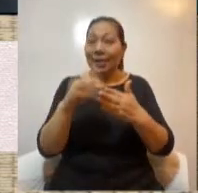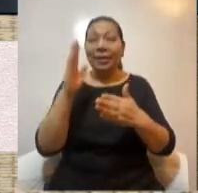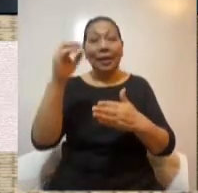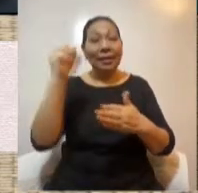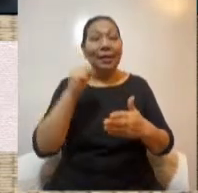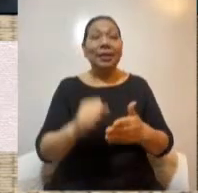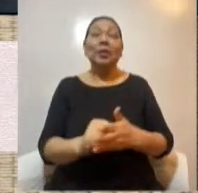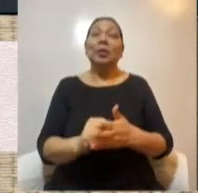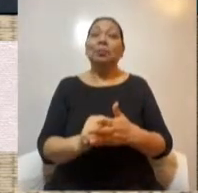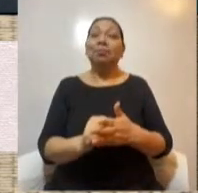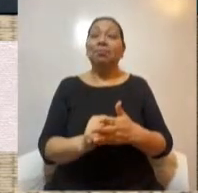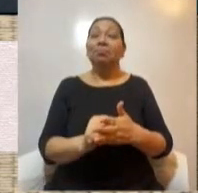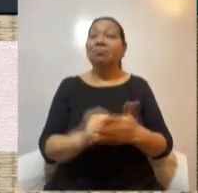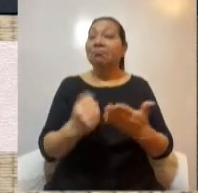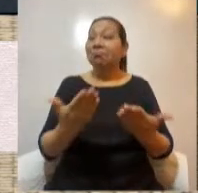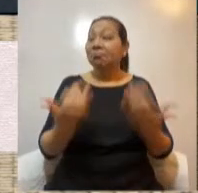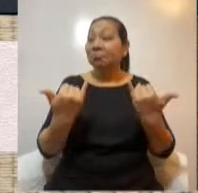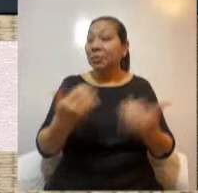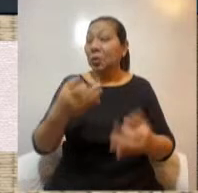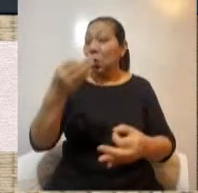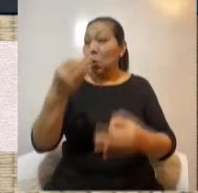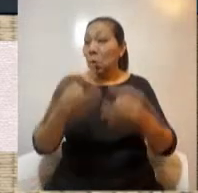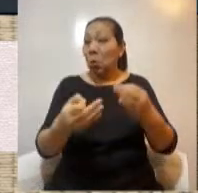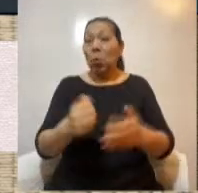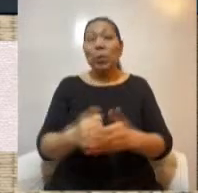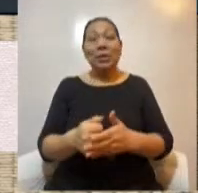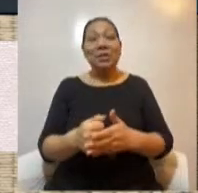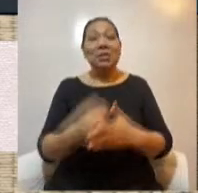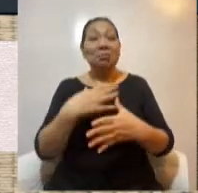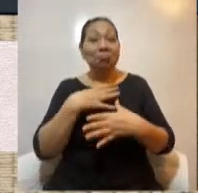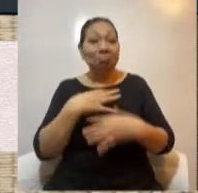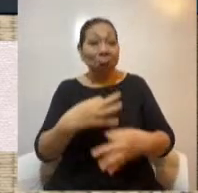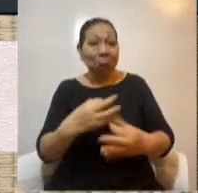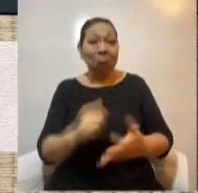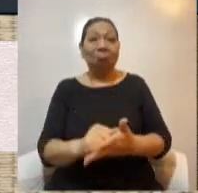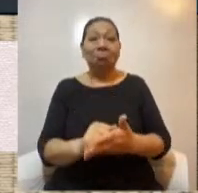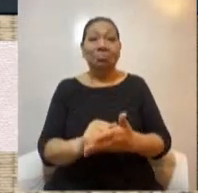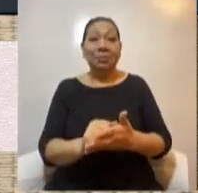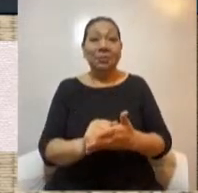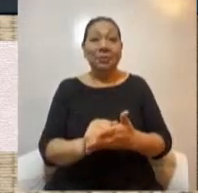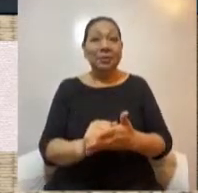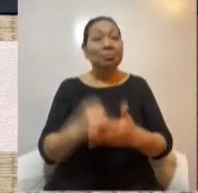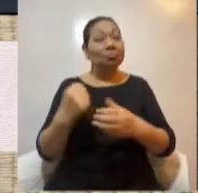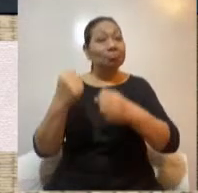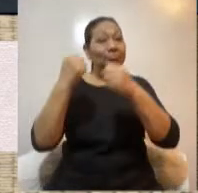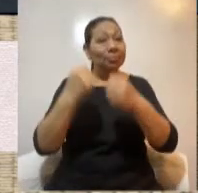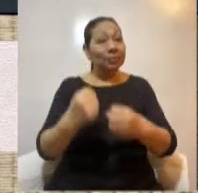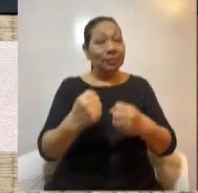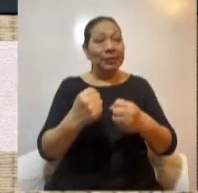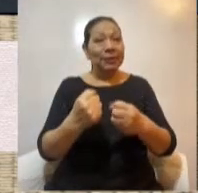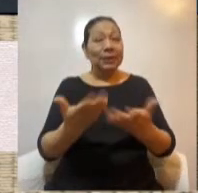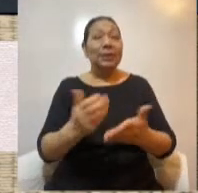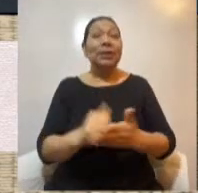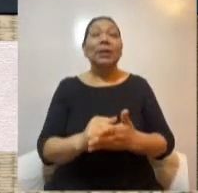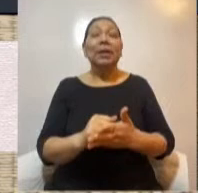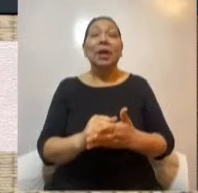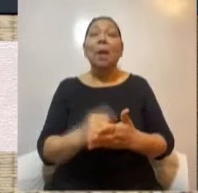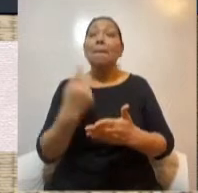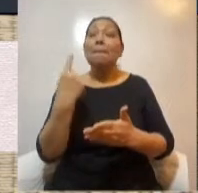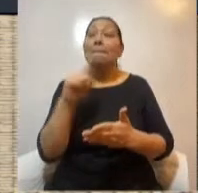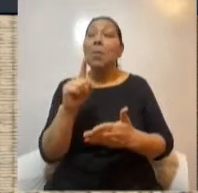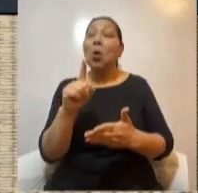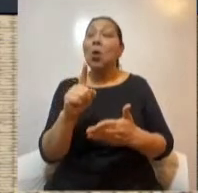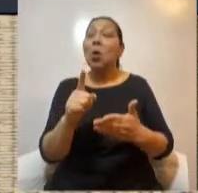el derecho. A ver, a esta sentencia, al haber apostado o al haber utilizado la ponderación como método de resolución